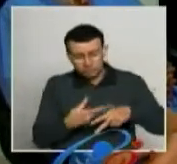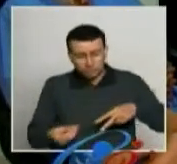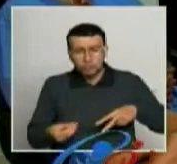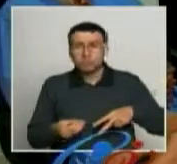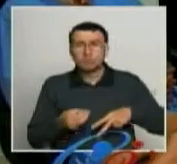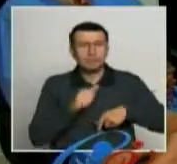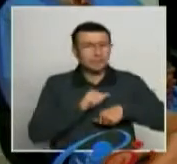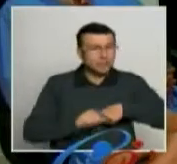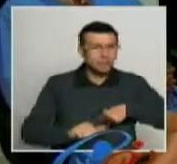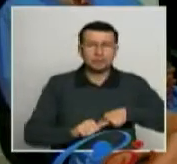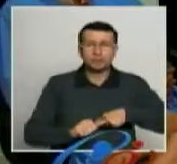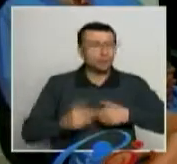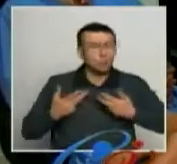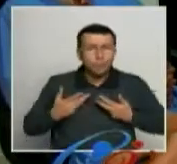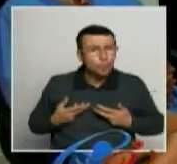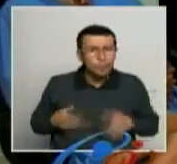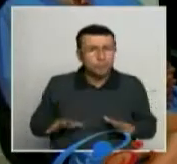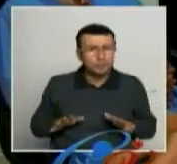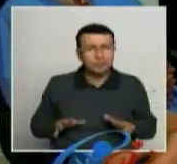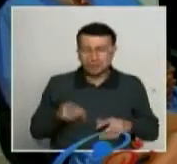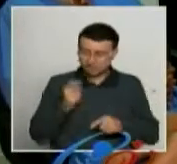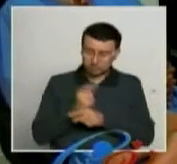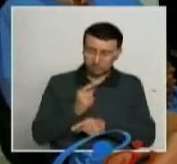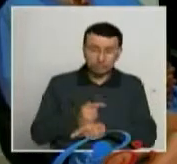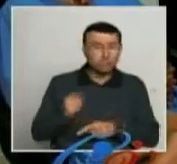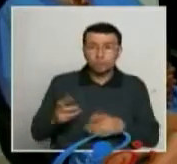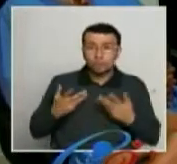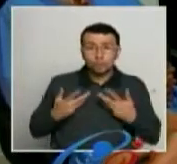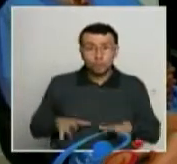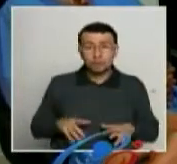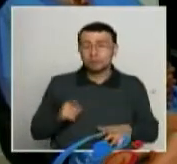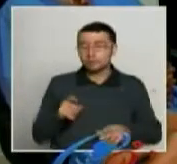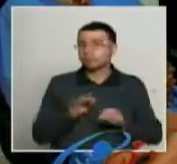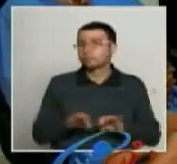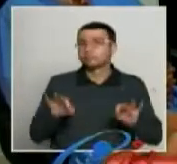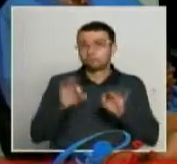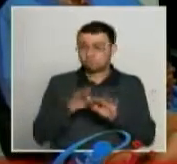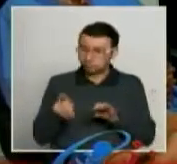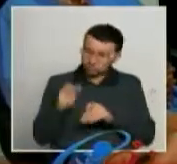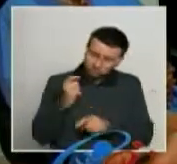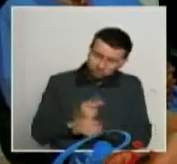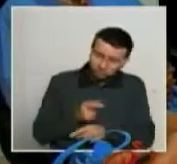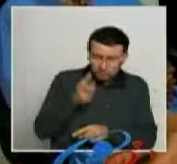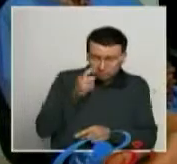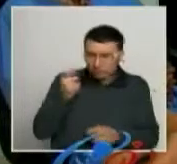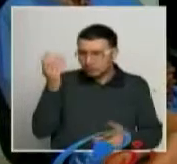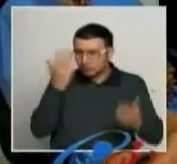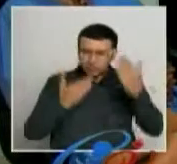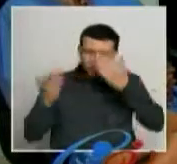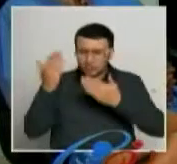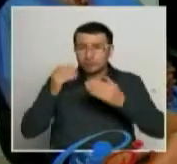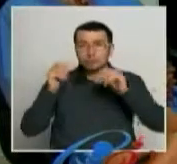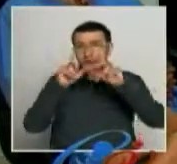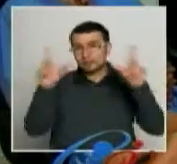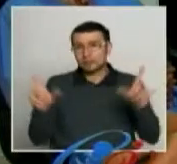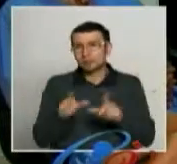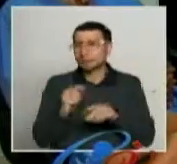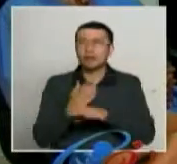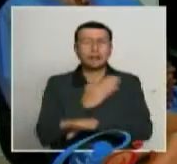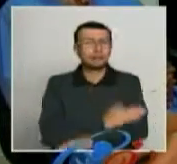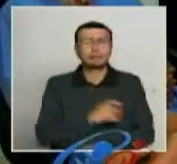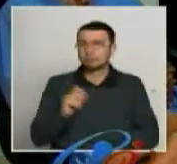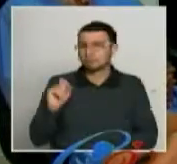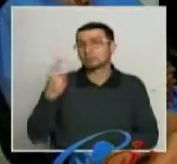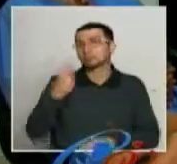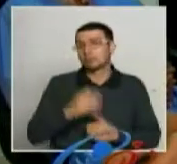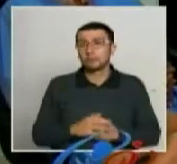llámese cirugía, llámese cualquier otro procedimiento, lo ideal es hacer este tipo de examen. Con este tipo de examen que se